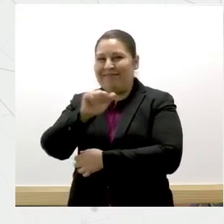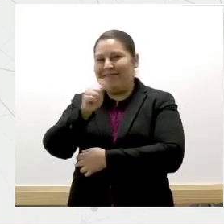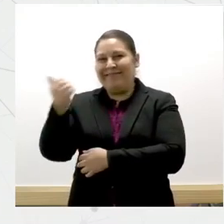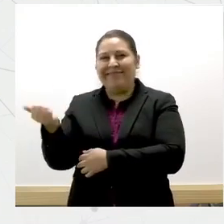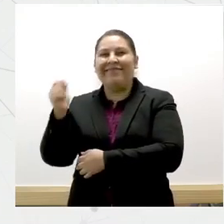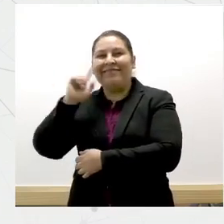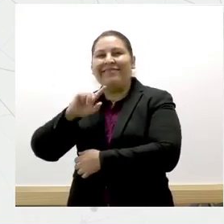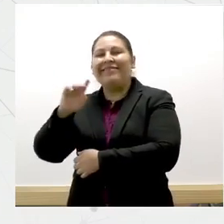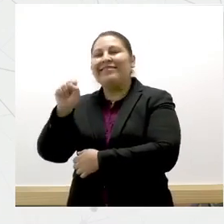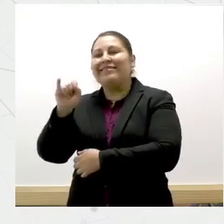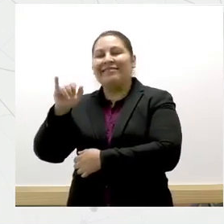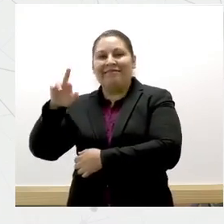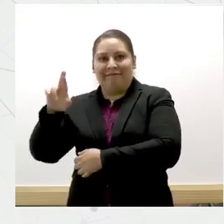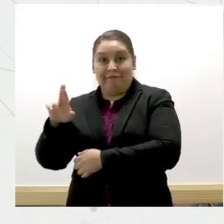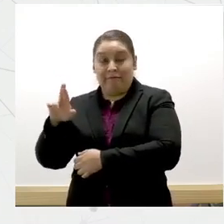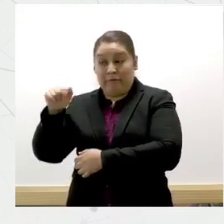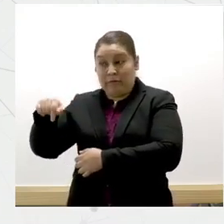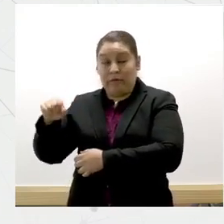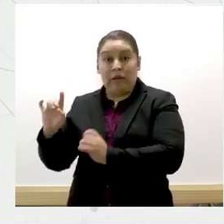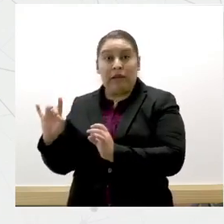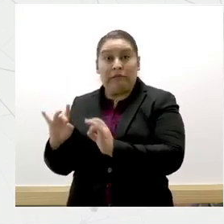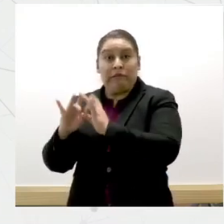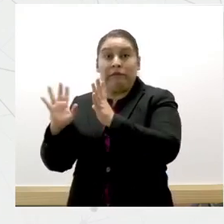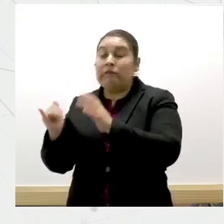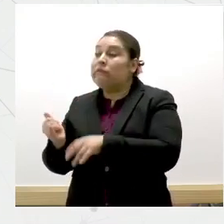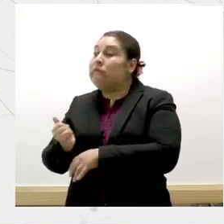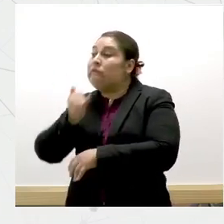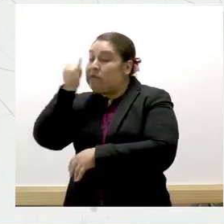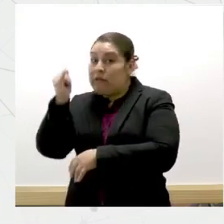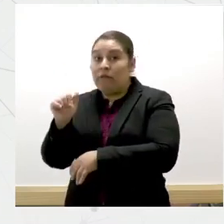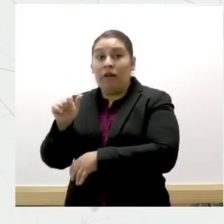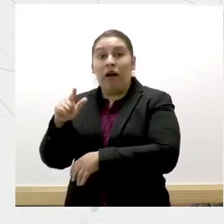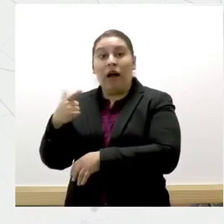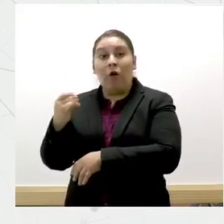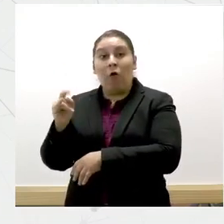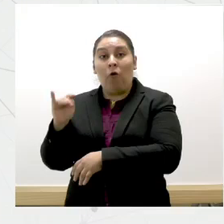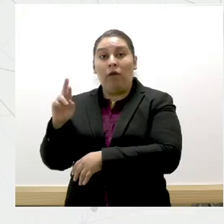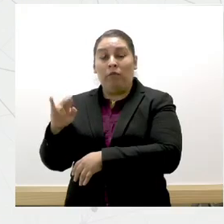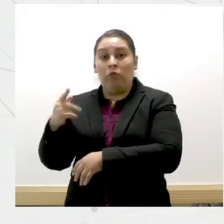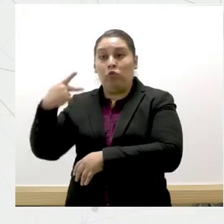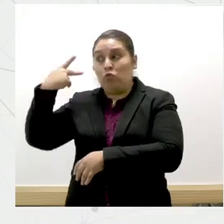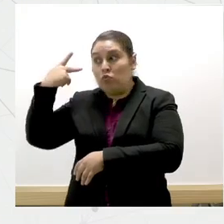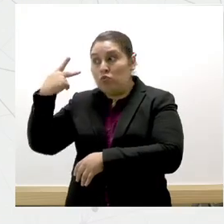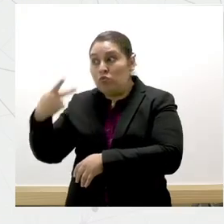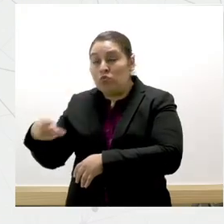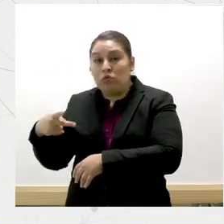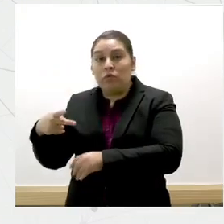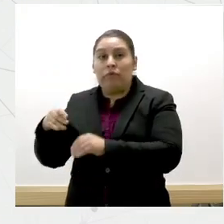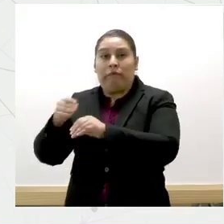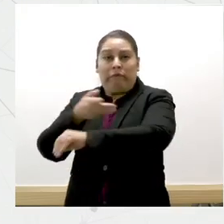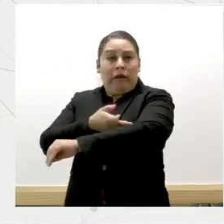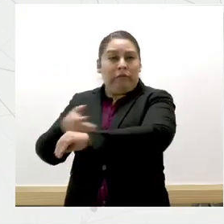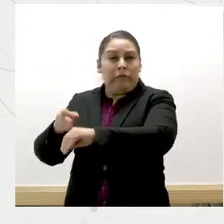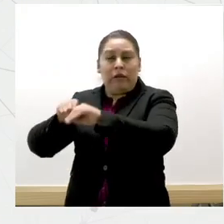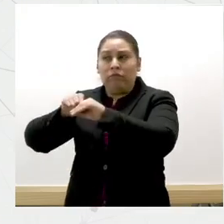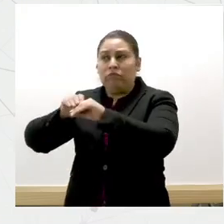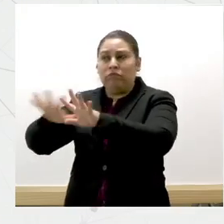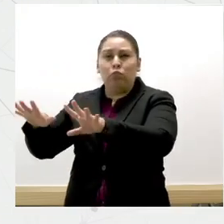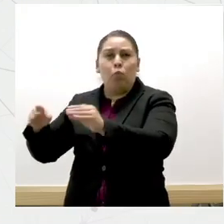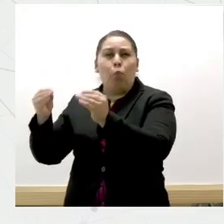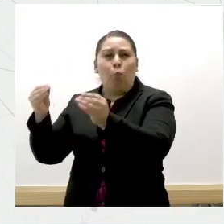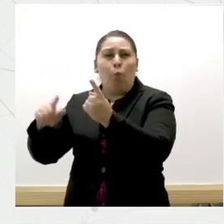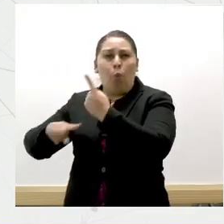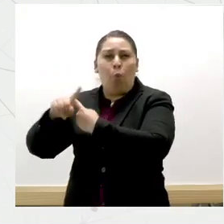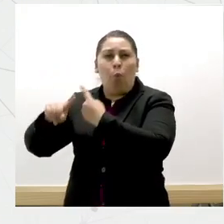donde un error en la programación del algoritmo tuvo graves consecuencias para muchas familias holandesas en la percepción